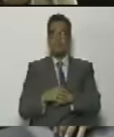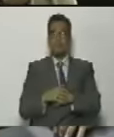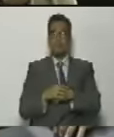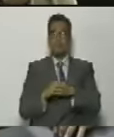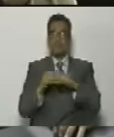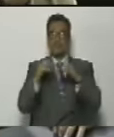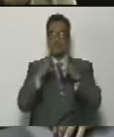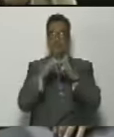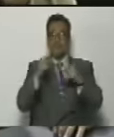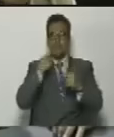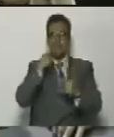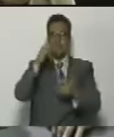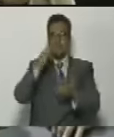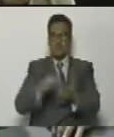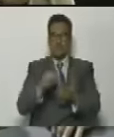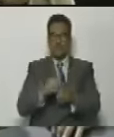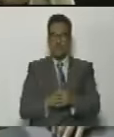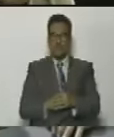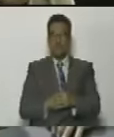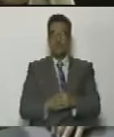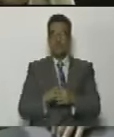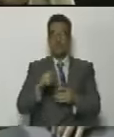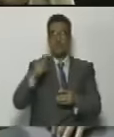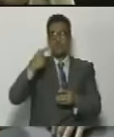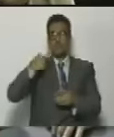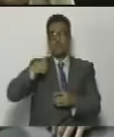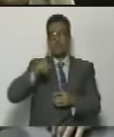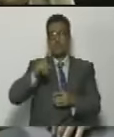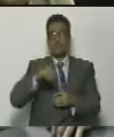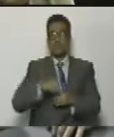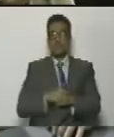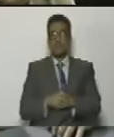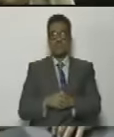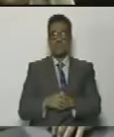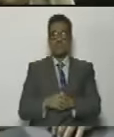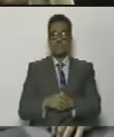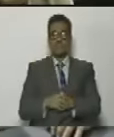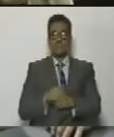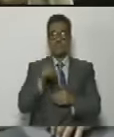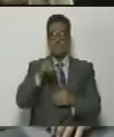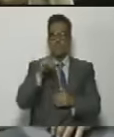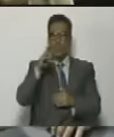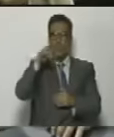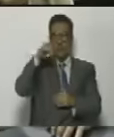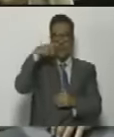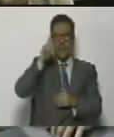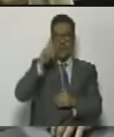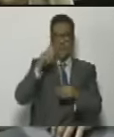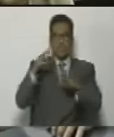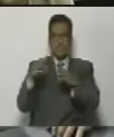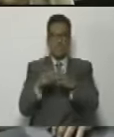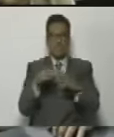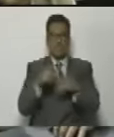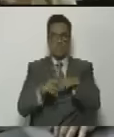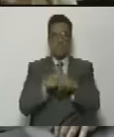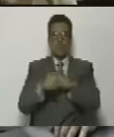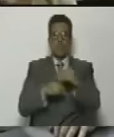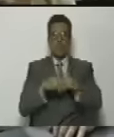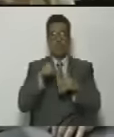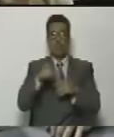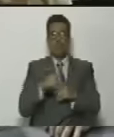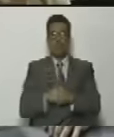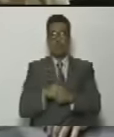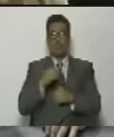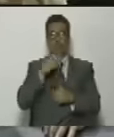nivel asertivo que ha tenido, o sea, no deja de sorprender, no deja de abrumar, no deja de ser